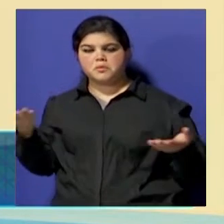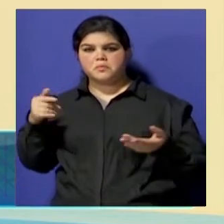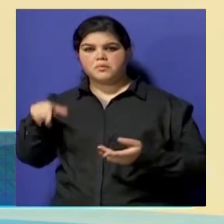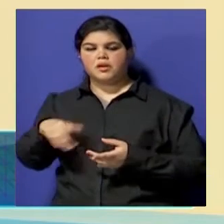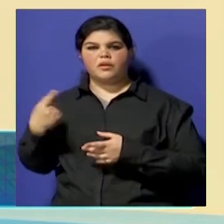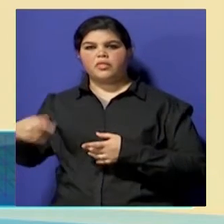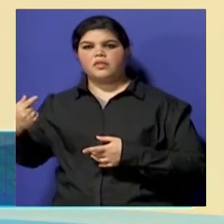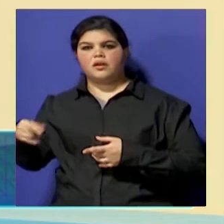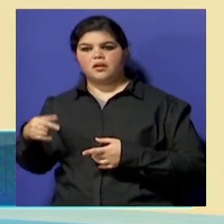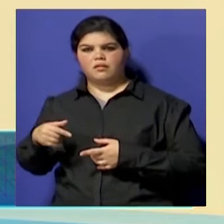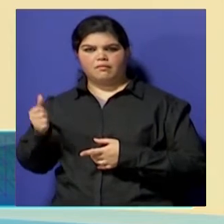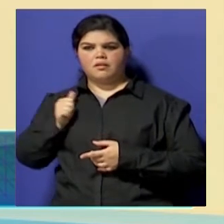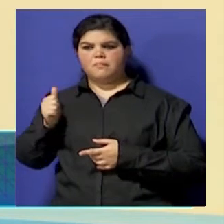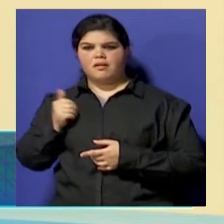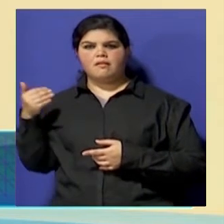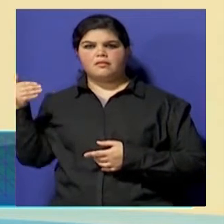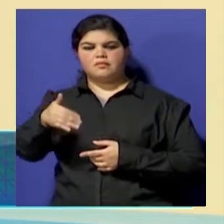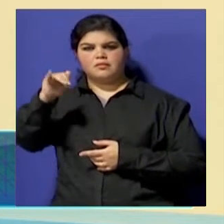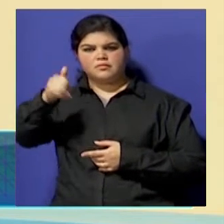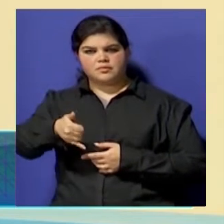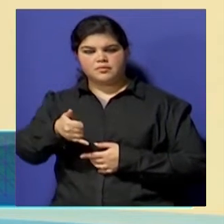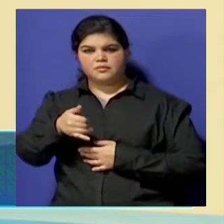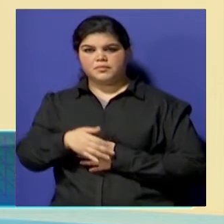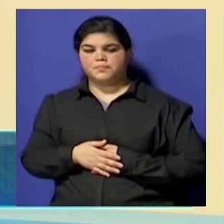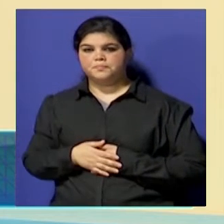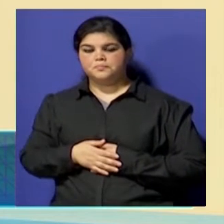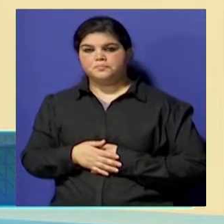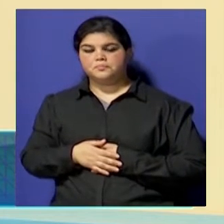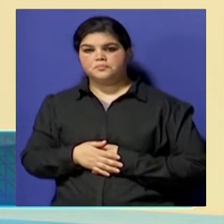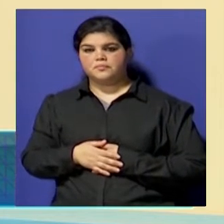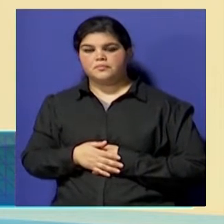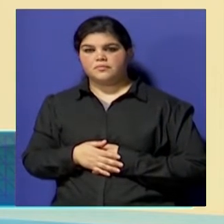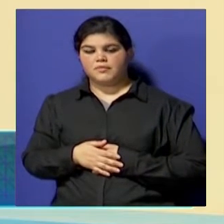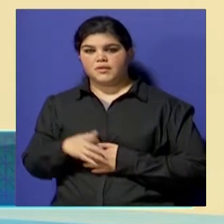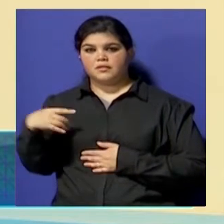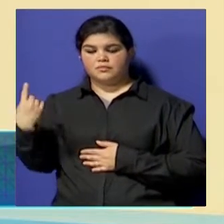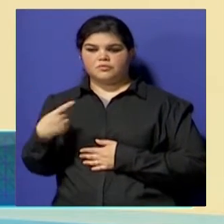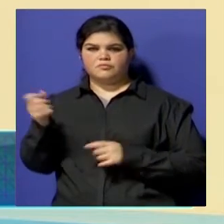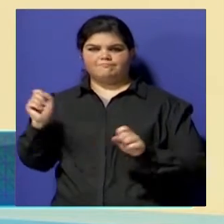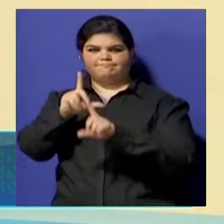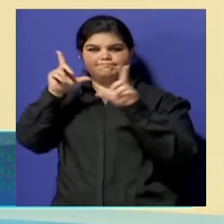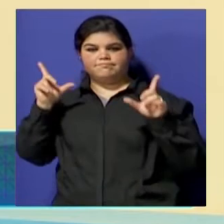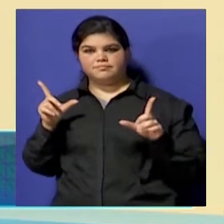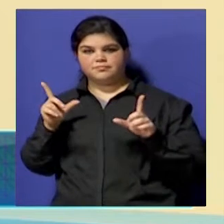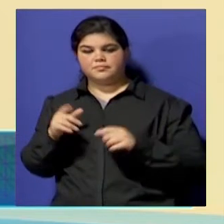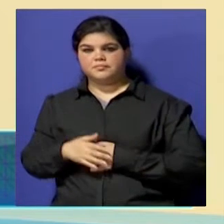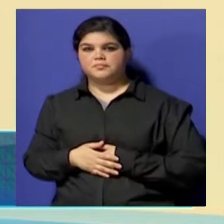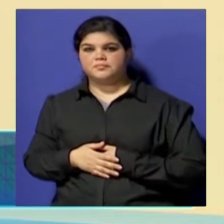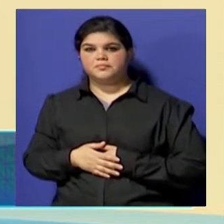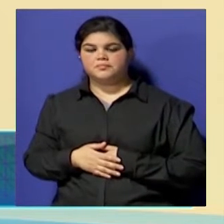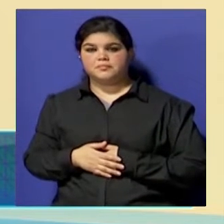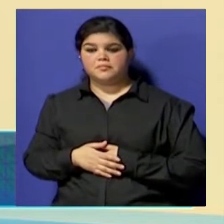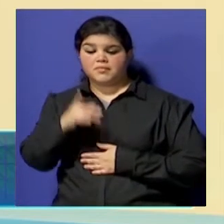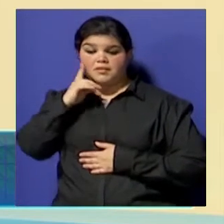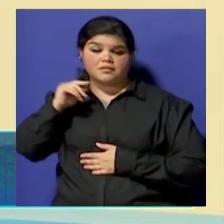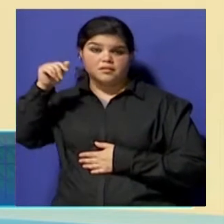de la intervención militar, algo que nosotros lo veíamos y nos sorprendíamos. Y bueno, y hoy en